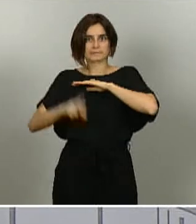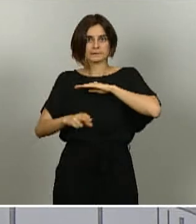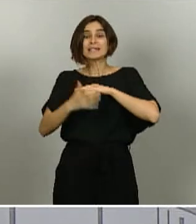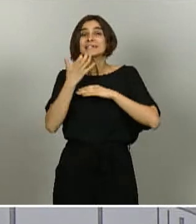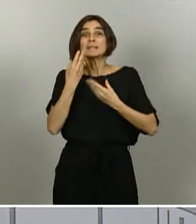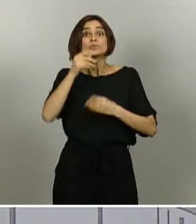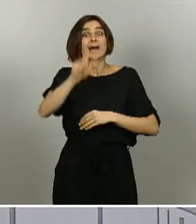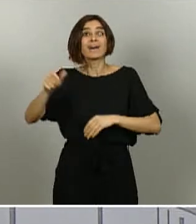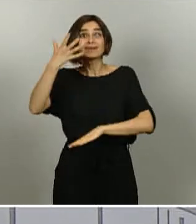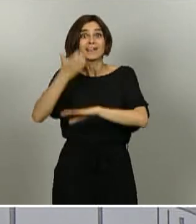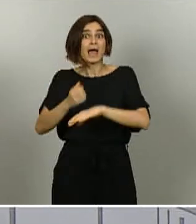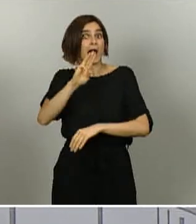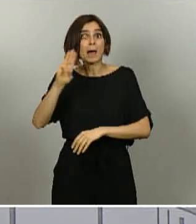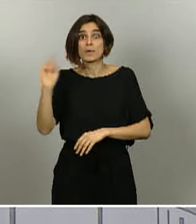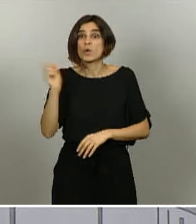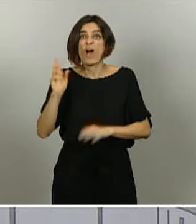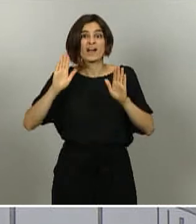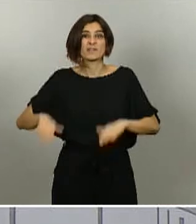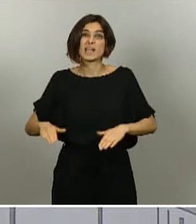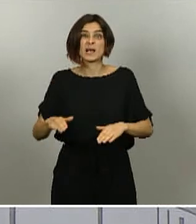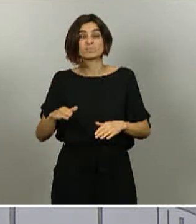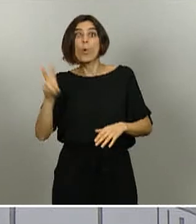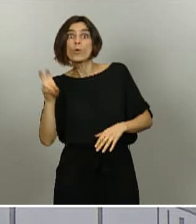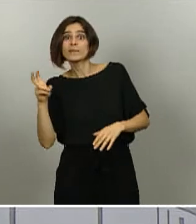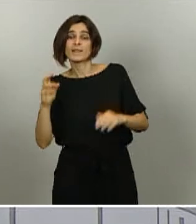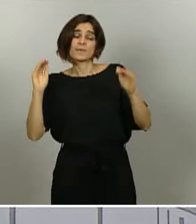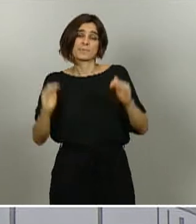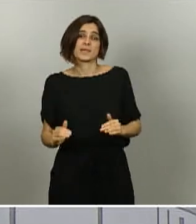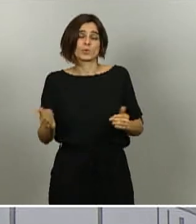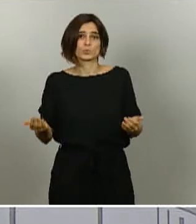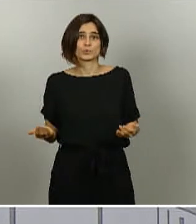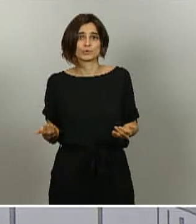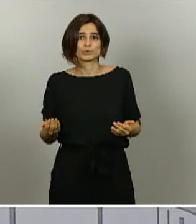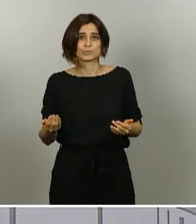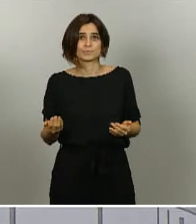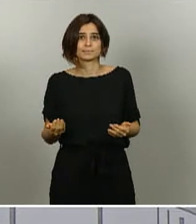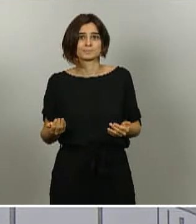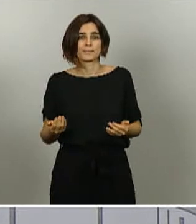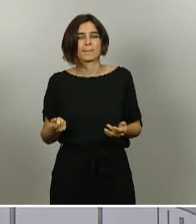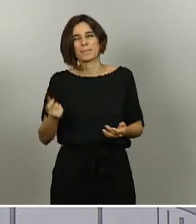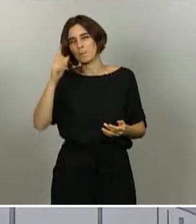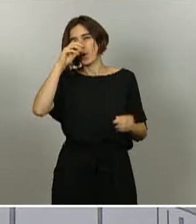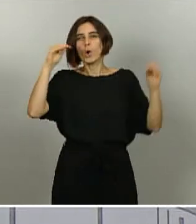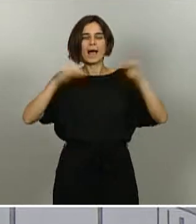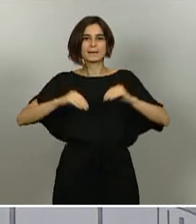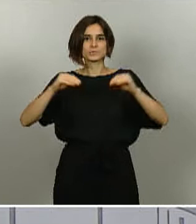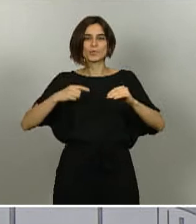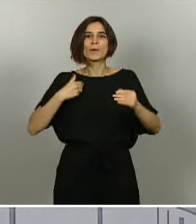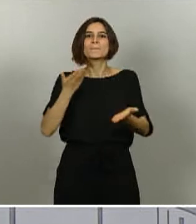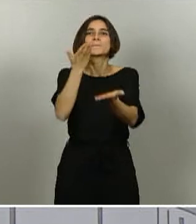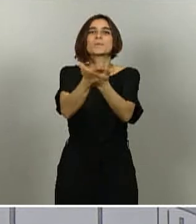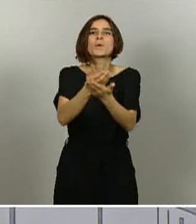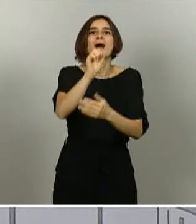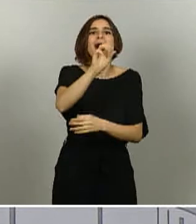será mucho menos útil. Lo que no tendría sentido es que propusiéramos el uso de unas herramientas hasta que no demuestren